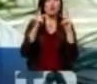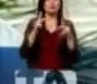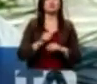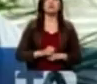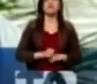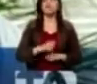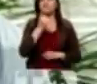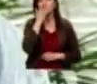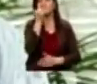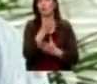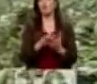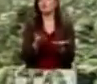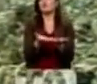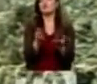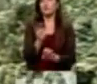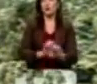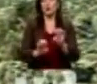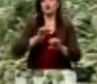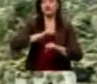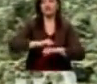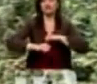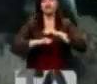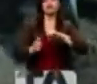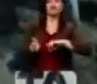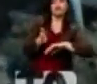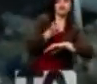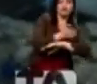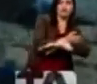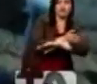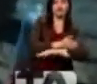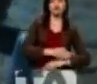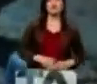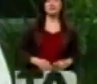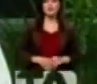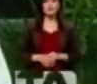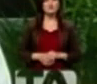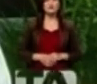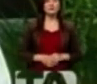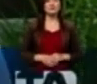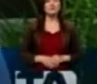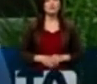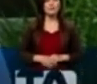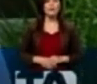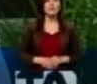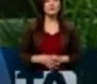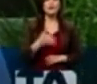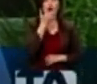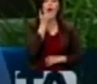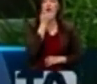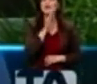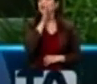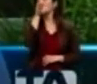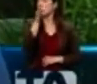hay una falencia notoria que se encuentra en los estudios estructurales que se realizan previo a la ejecución de los proyectos. Hay un error histórico en la construcción